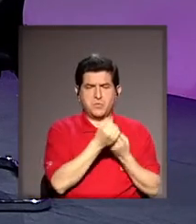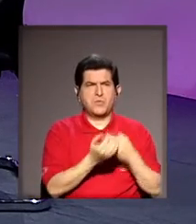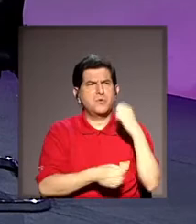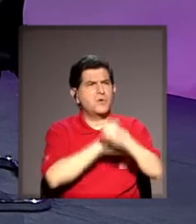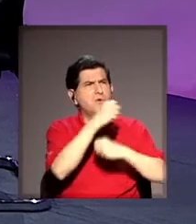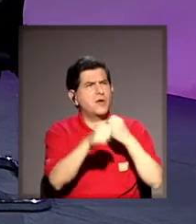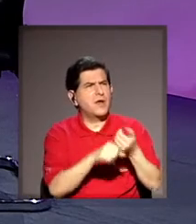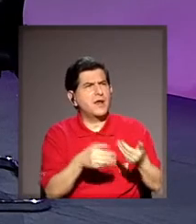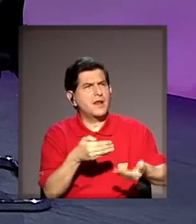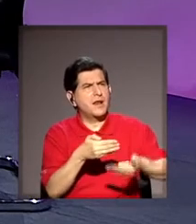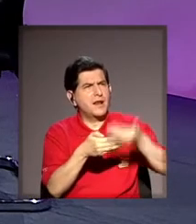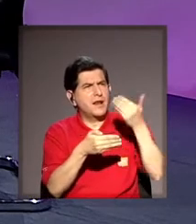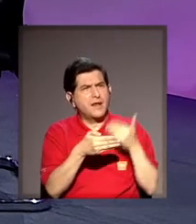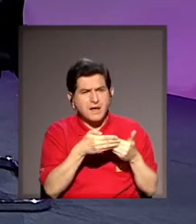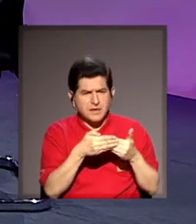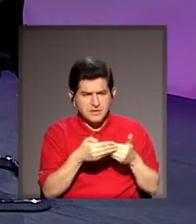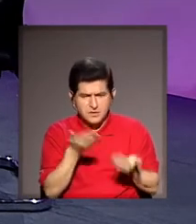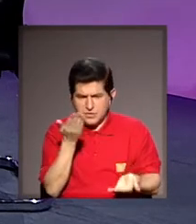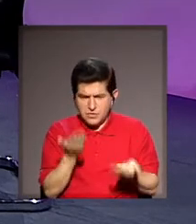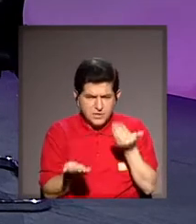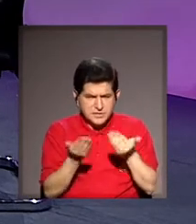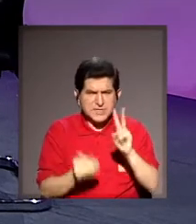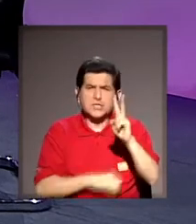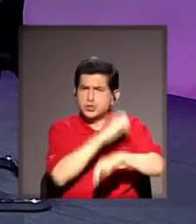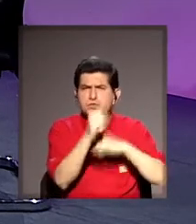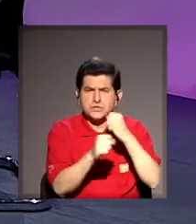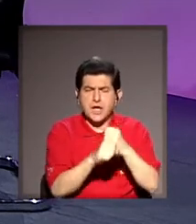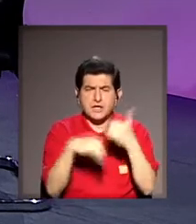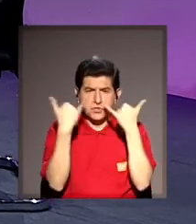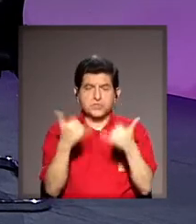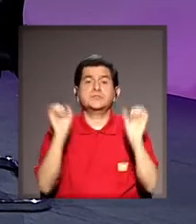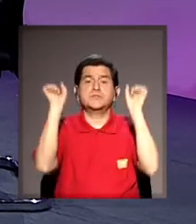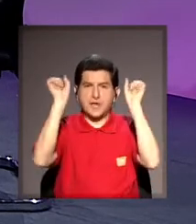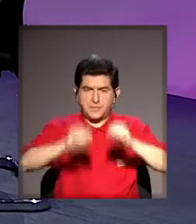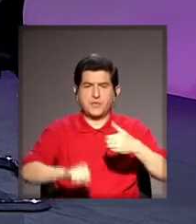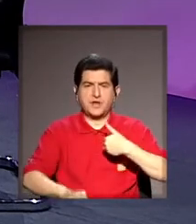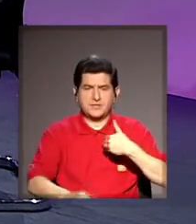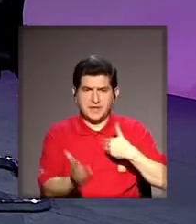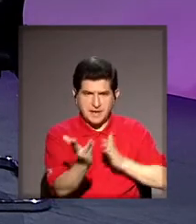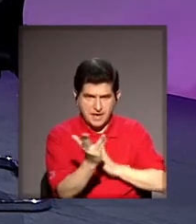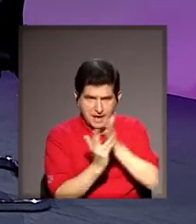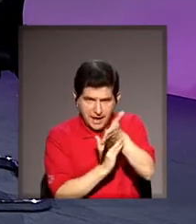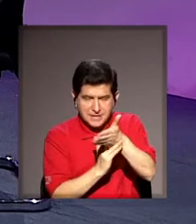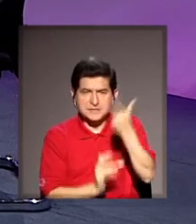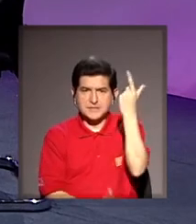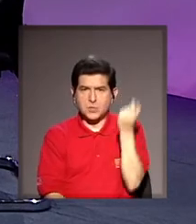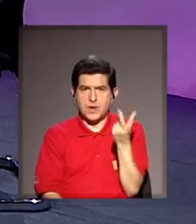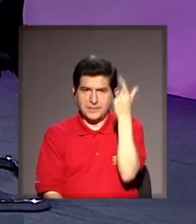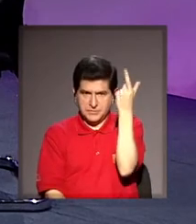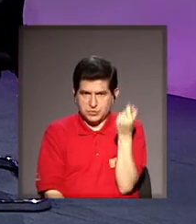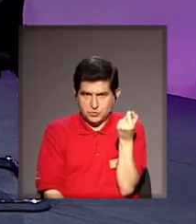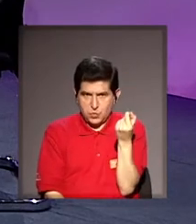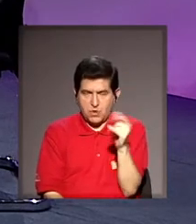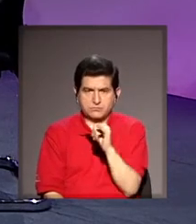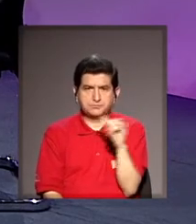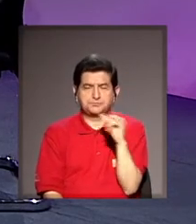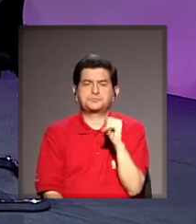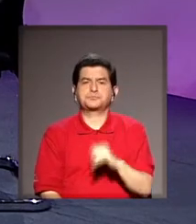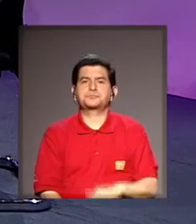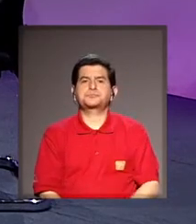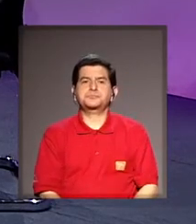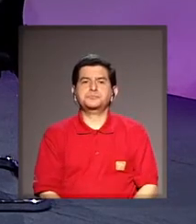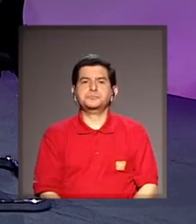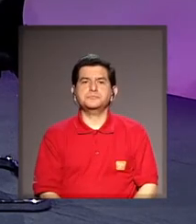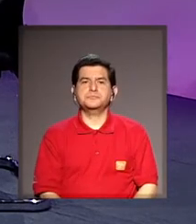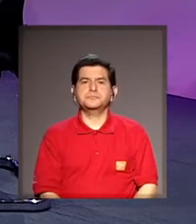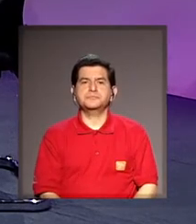pasado 2006 y el año hace dos años es que ya se puede tener acceso a la pensión verdad también el